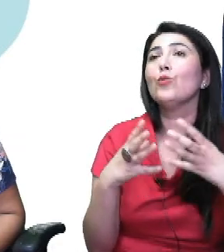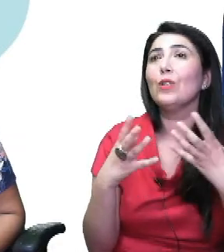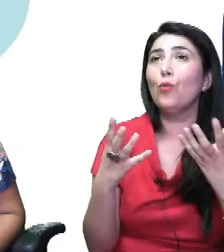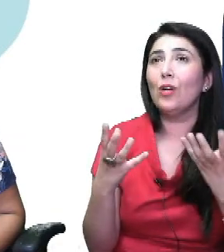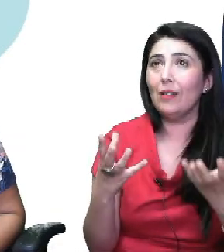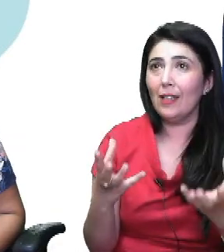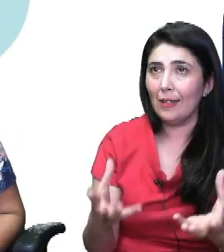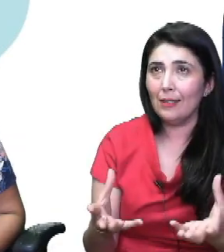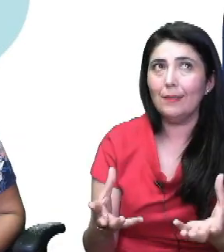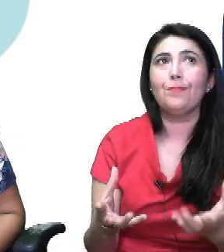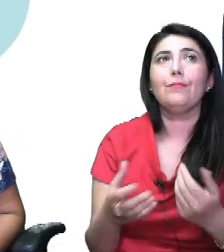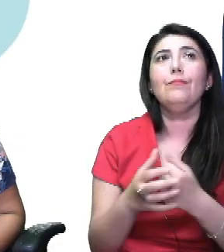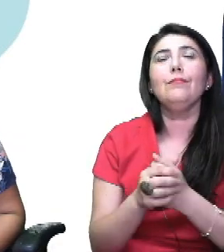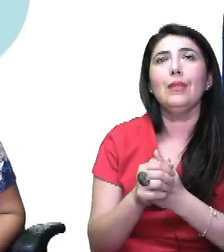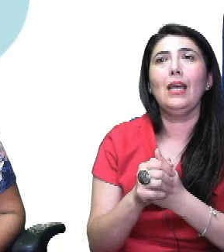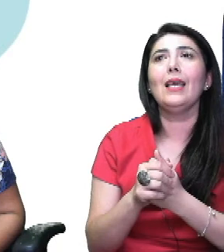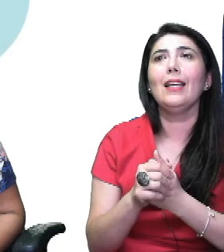y reducción de vulnerabilidades.